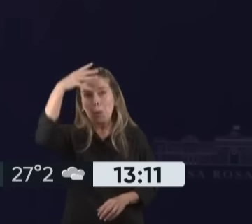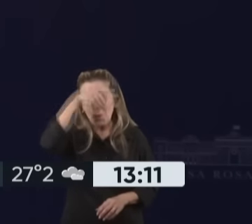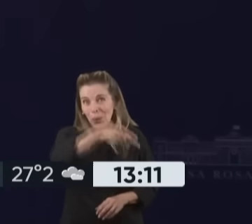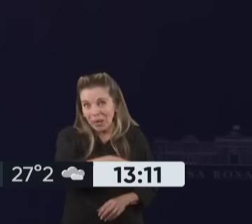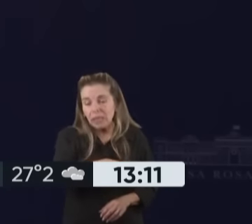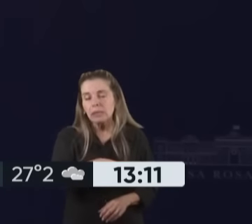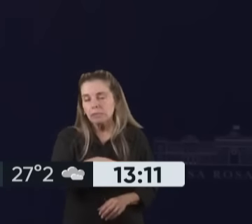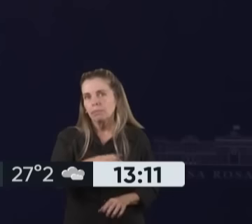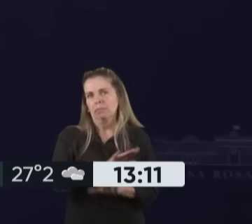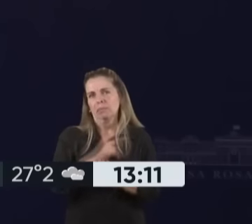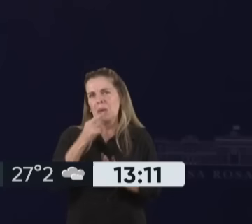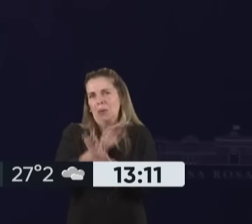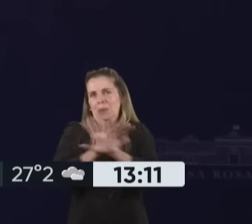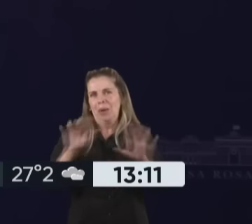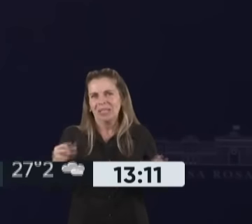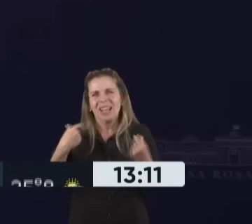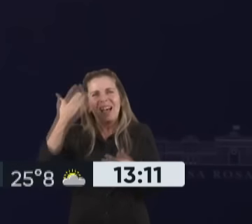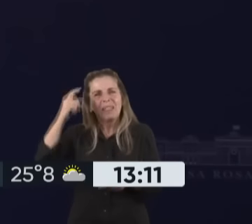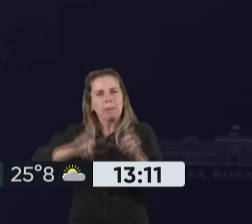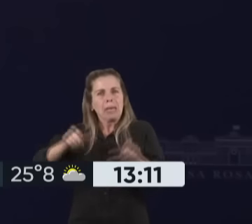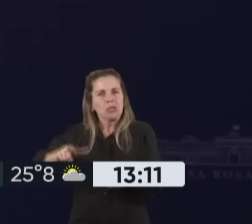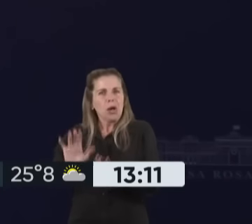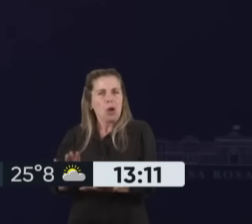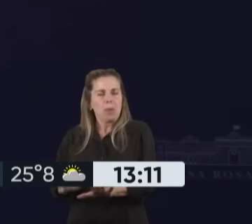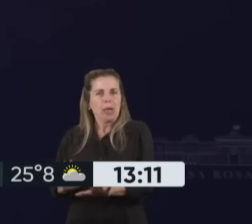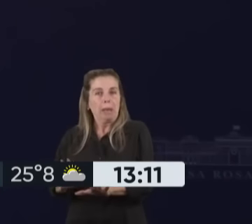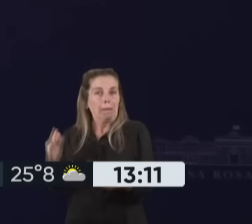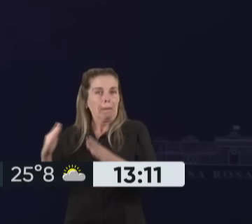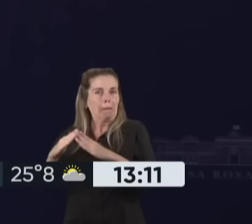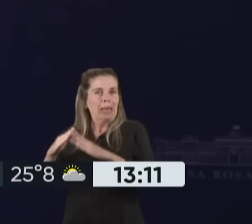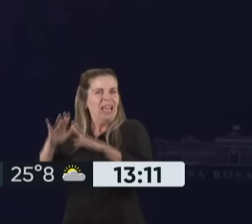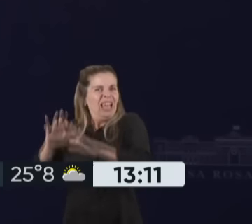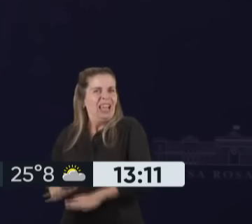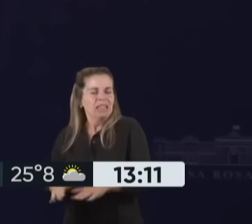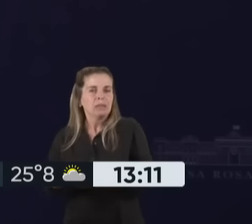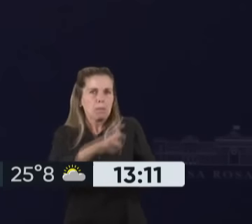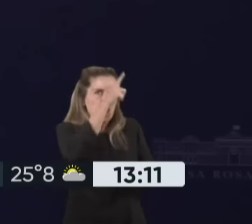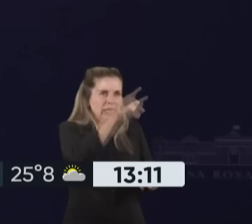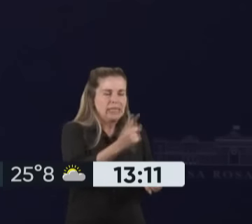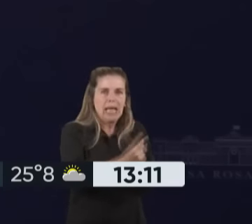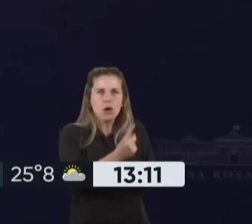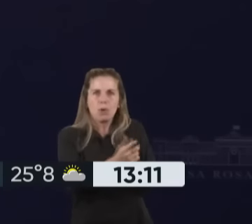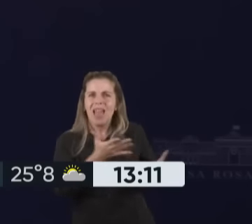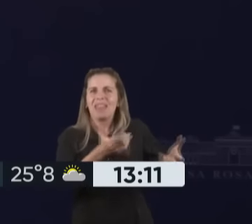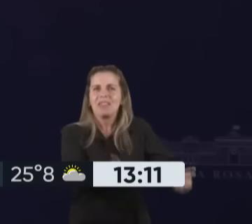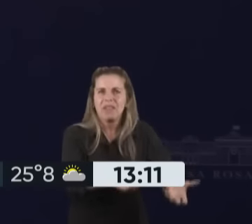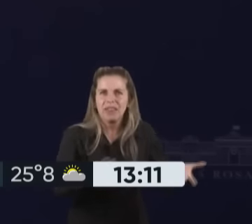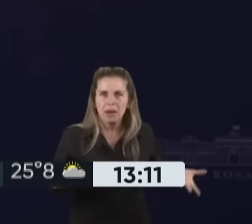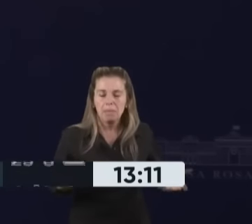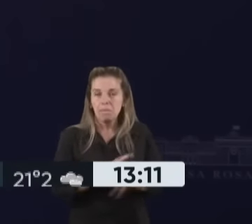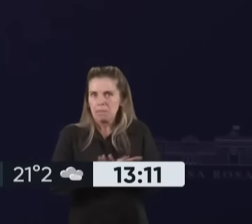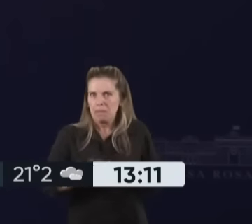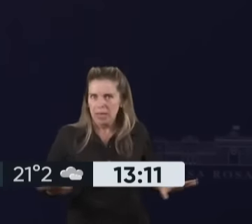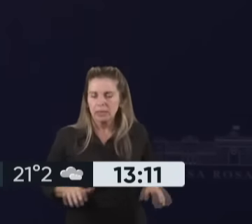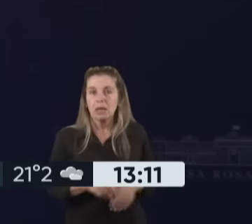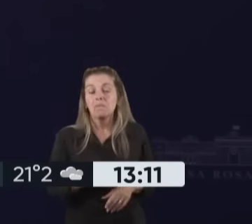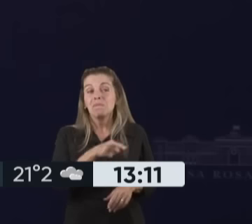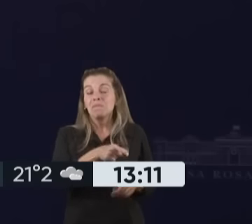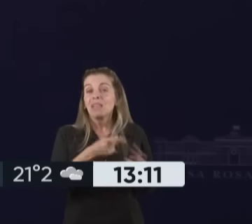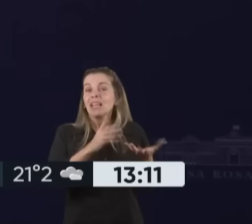régimen anárquico que les ataba las manos a las fuerzas del orden y obligaba a la gente a defenderse por sus propios medios. La